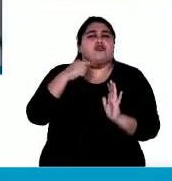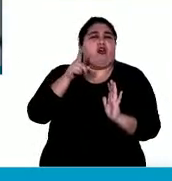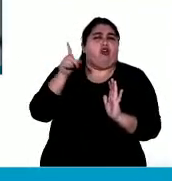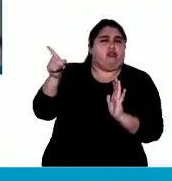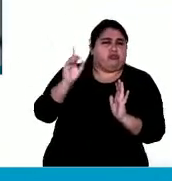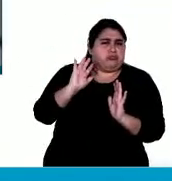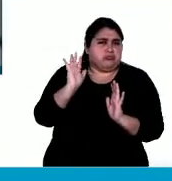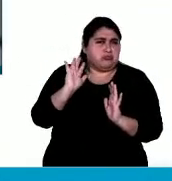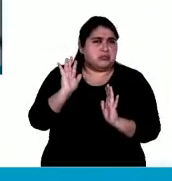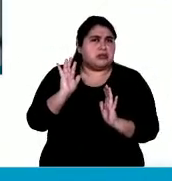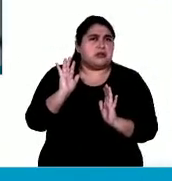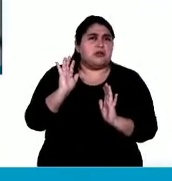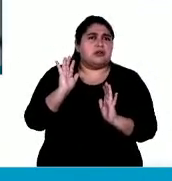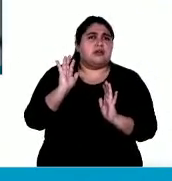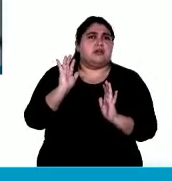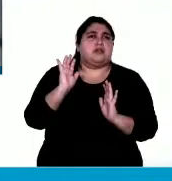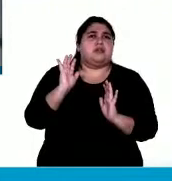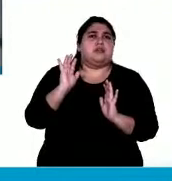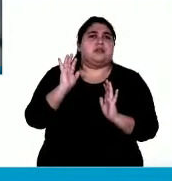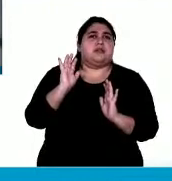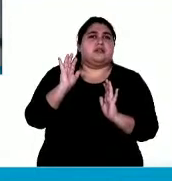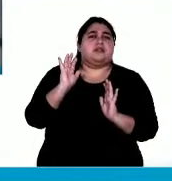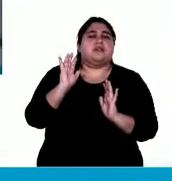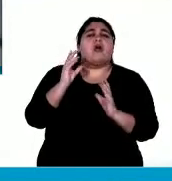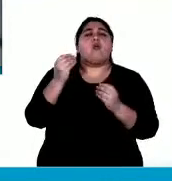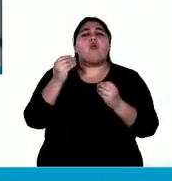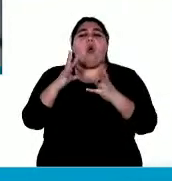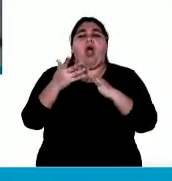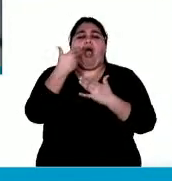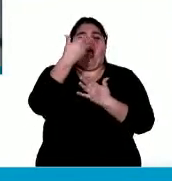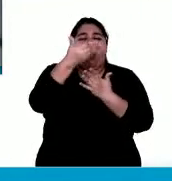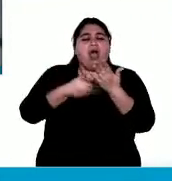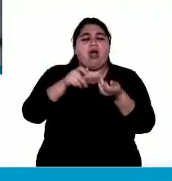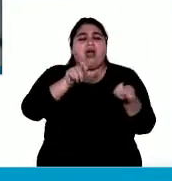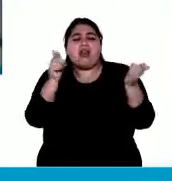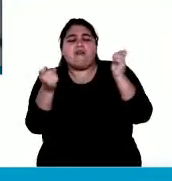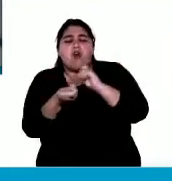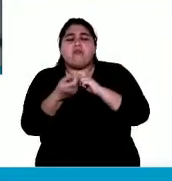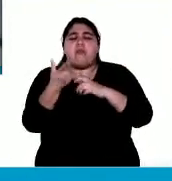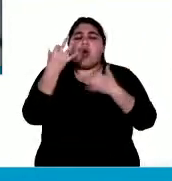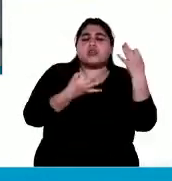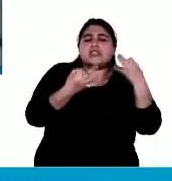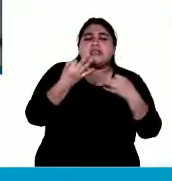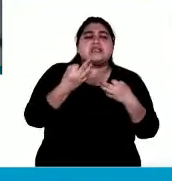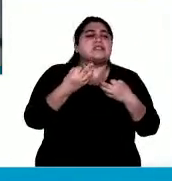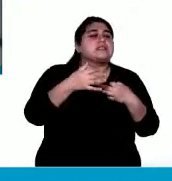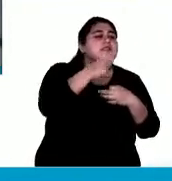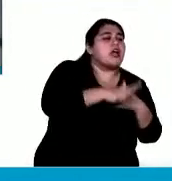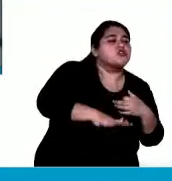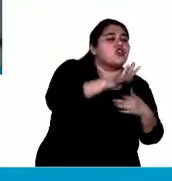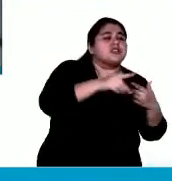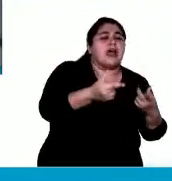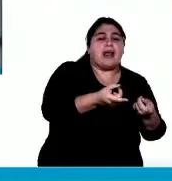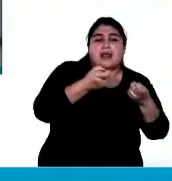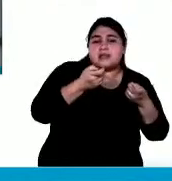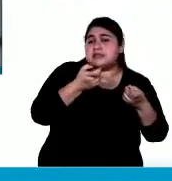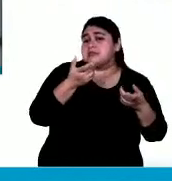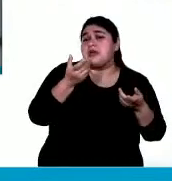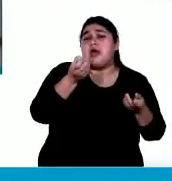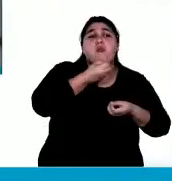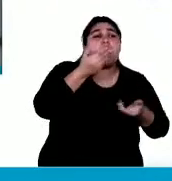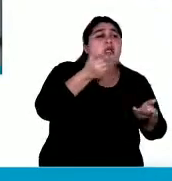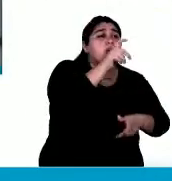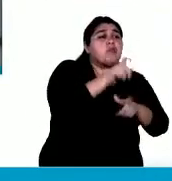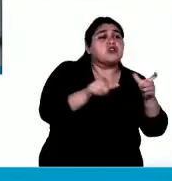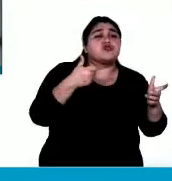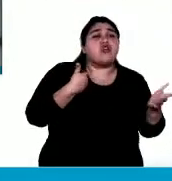perjuicio de qué reforma judicial necesita la sociedad, a cualquier ciudadano que uno le pregunte,